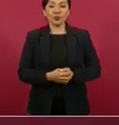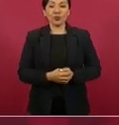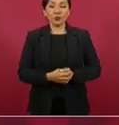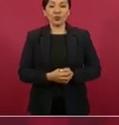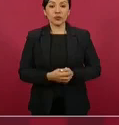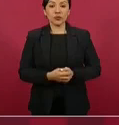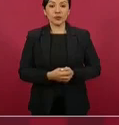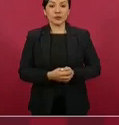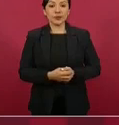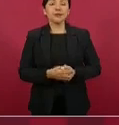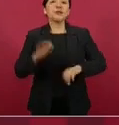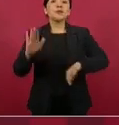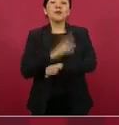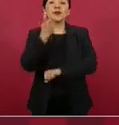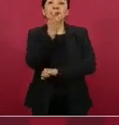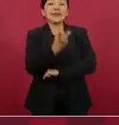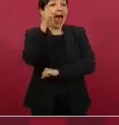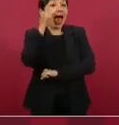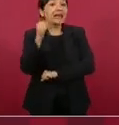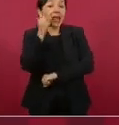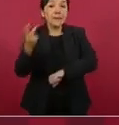ya con lo de ayer